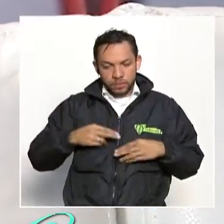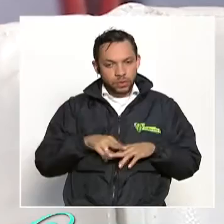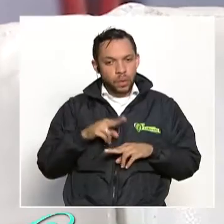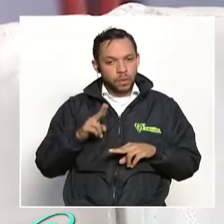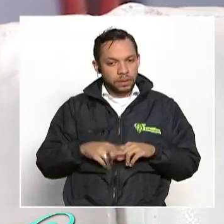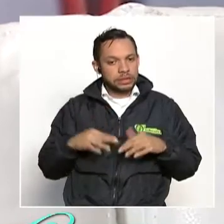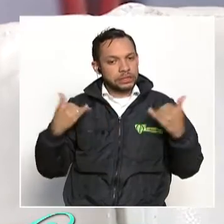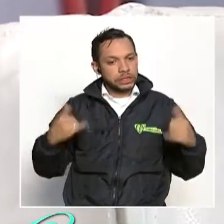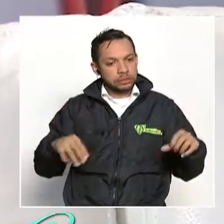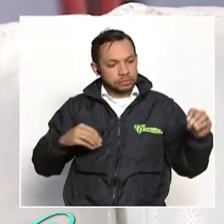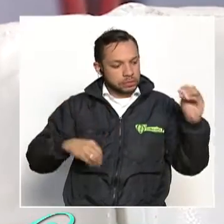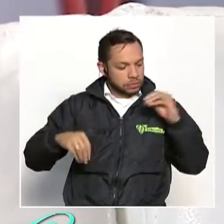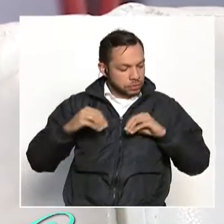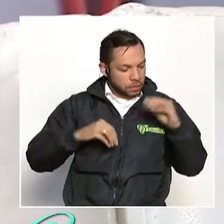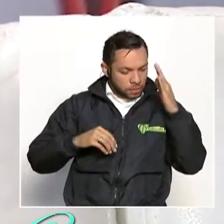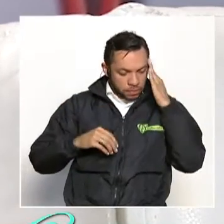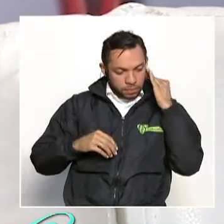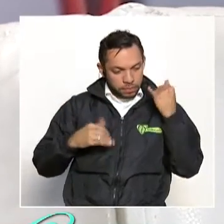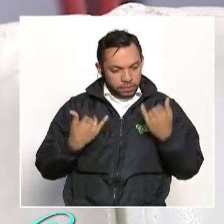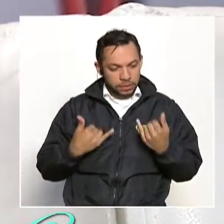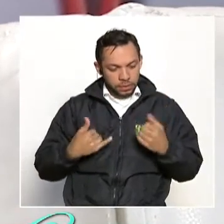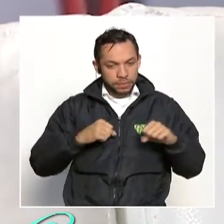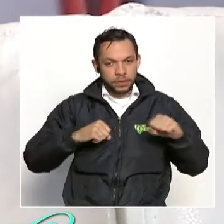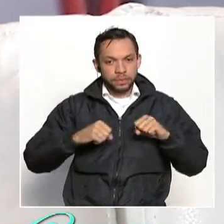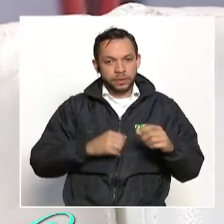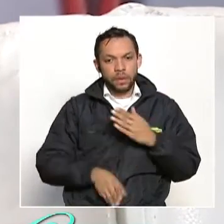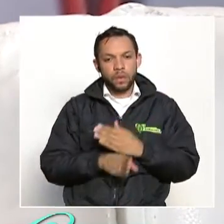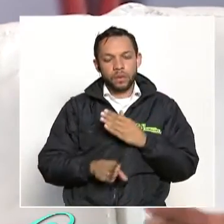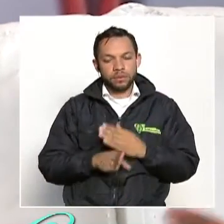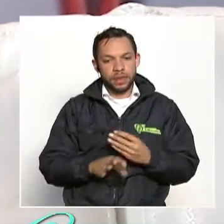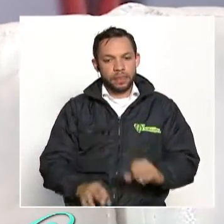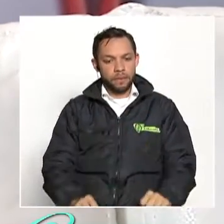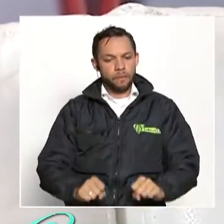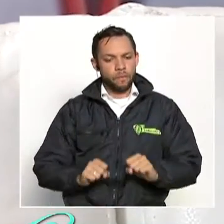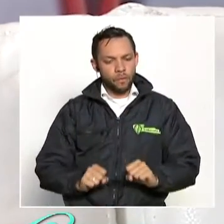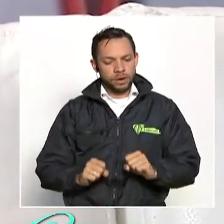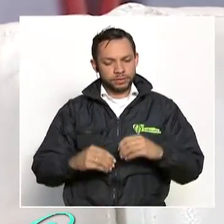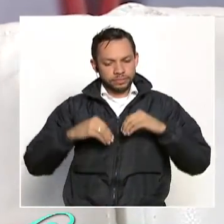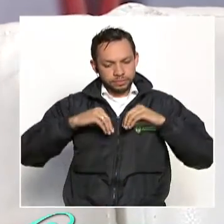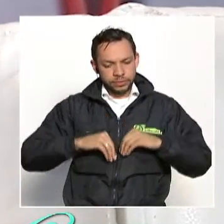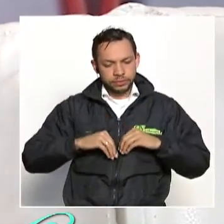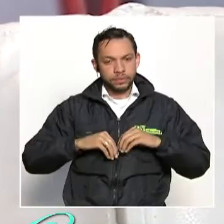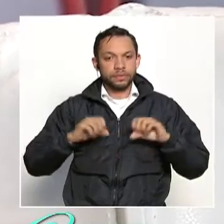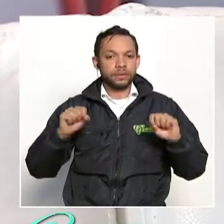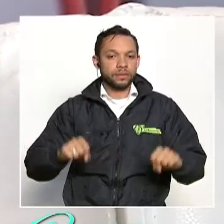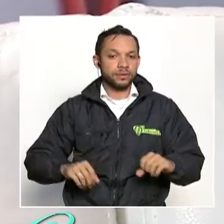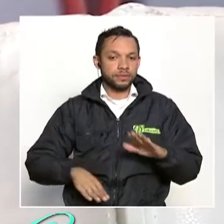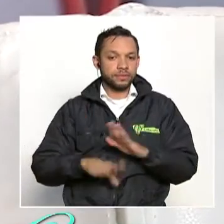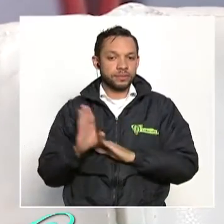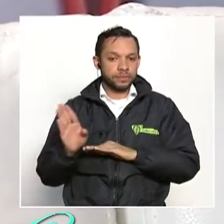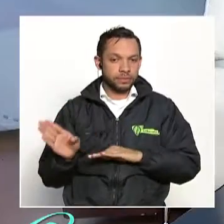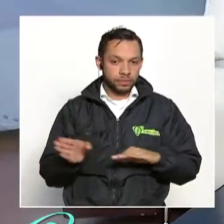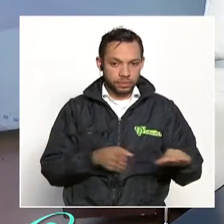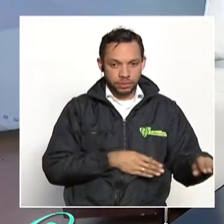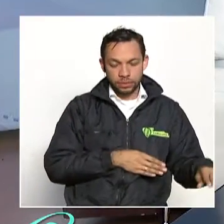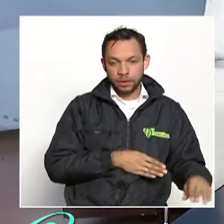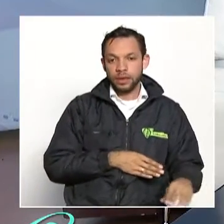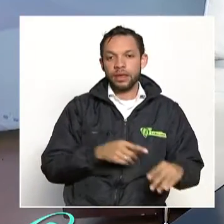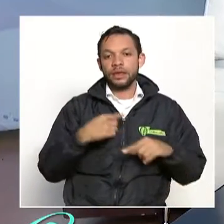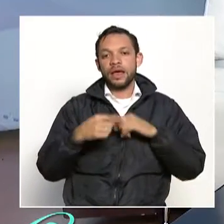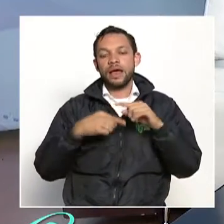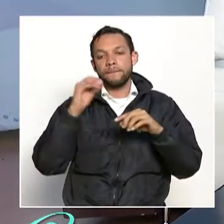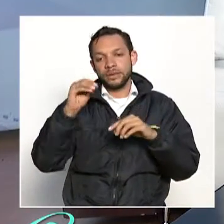las limpiezas me he mantenido el perfil lipídico pues, en un rango aceptable, ¿cierto? Yo tengo algo que